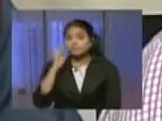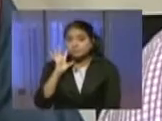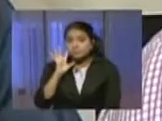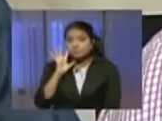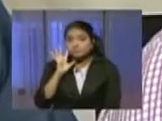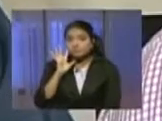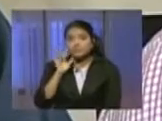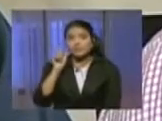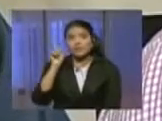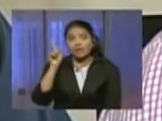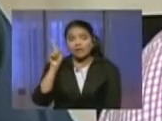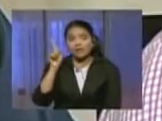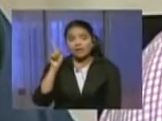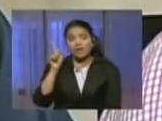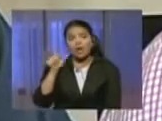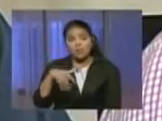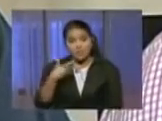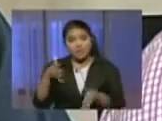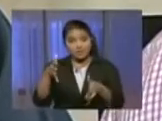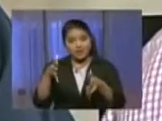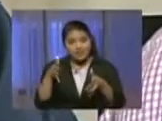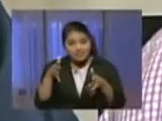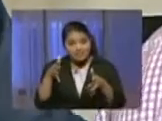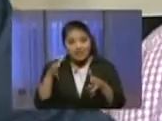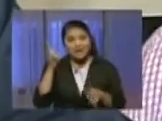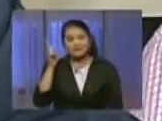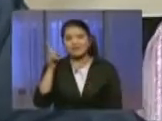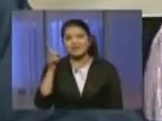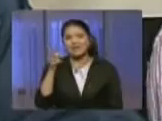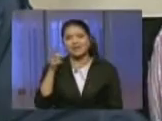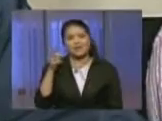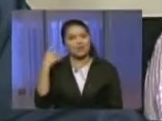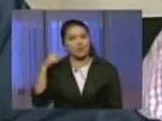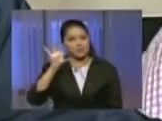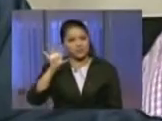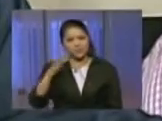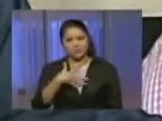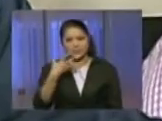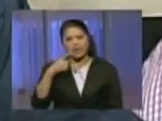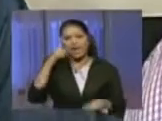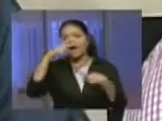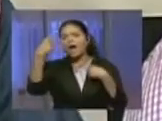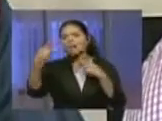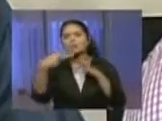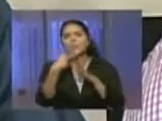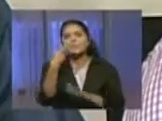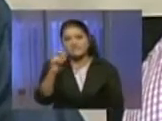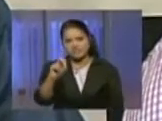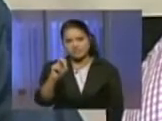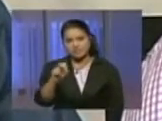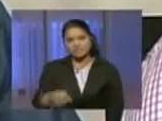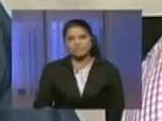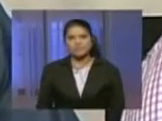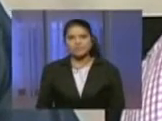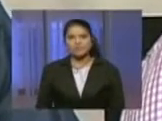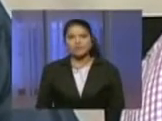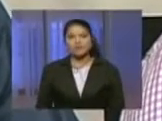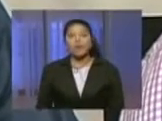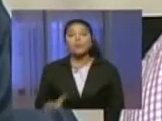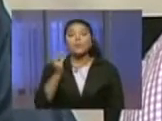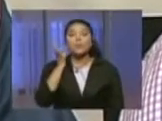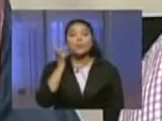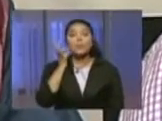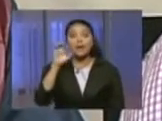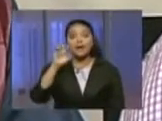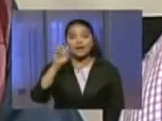Tokio puede ser unram medallista en salto alto y para finalizar presidente quiero decirle que Stefan Hernández en